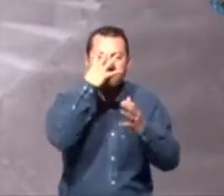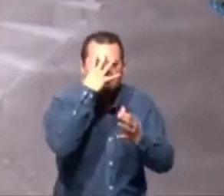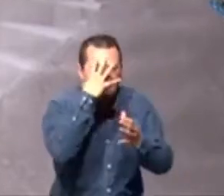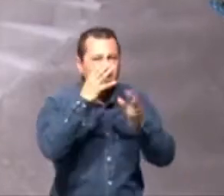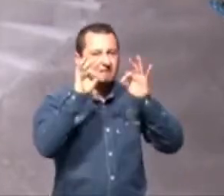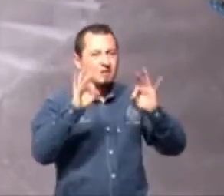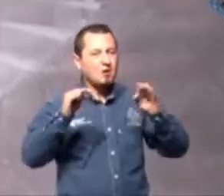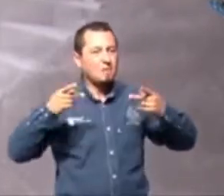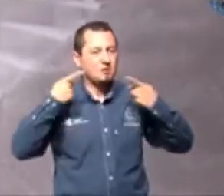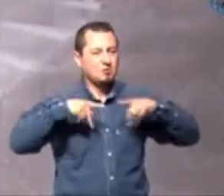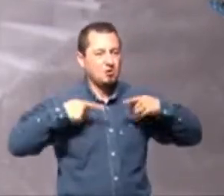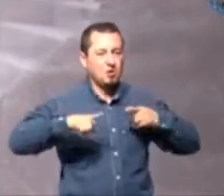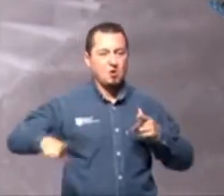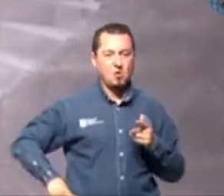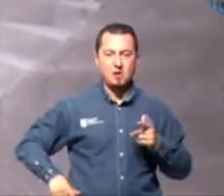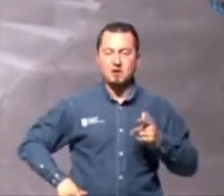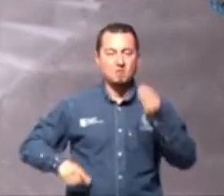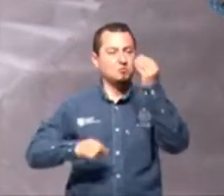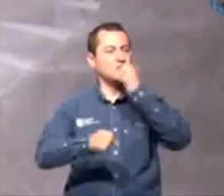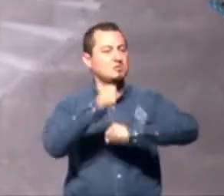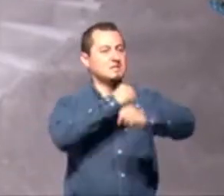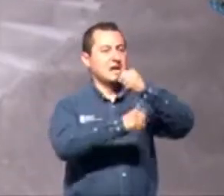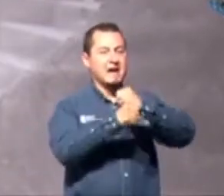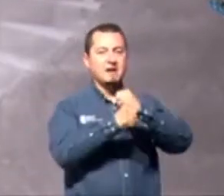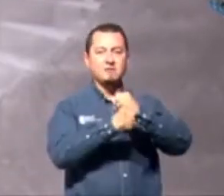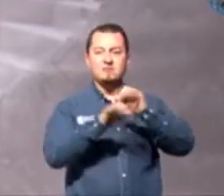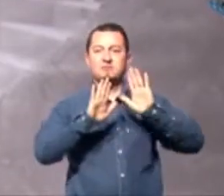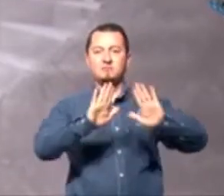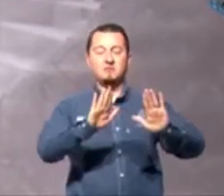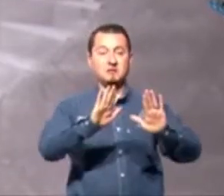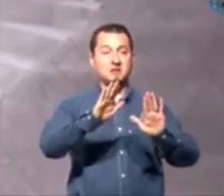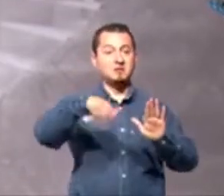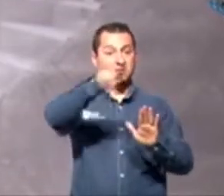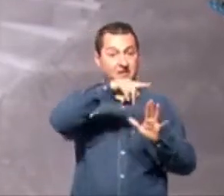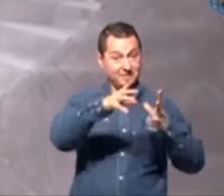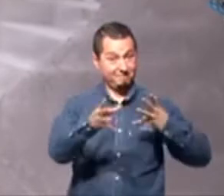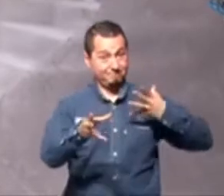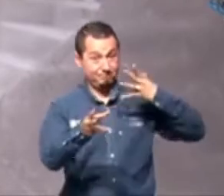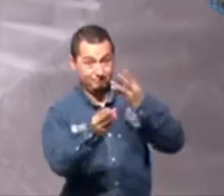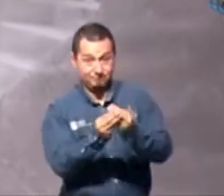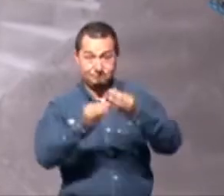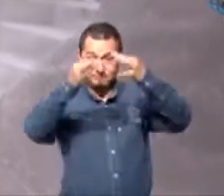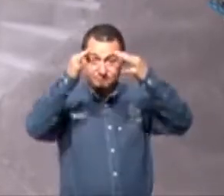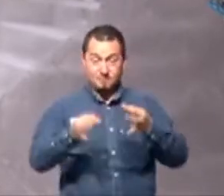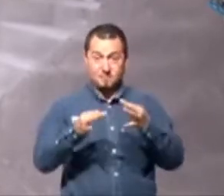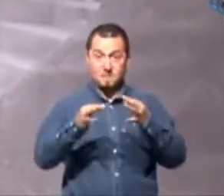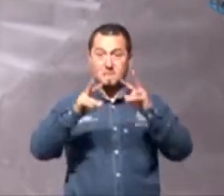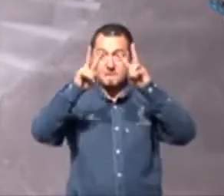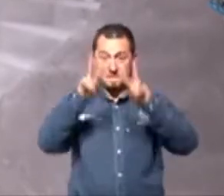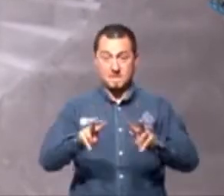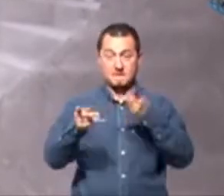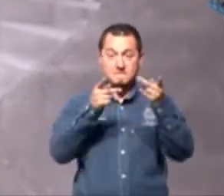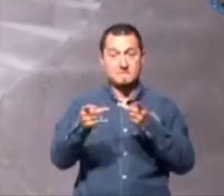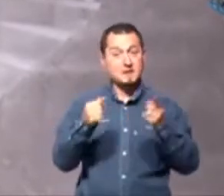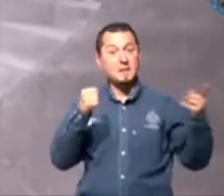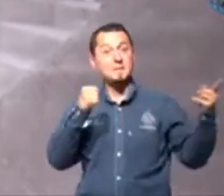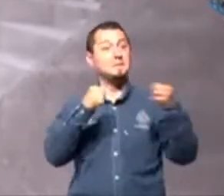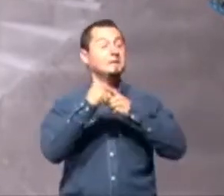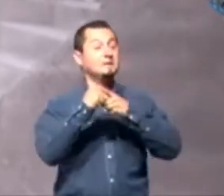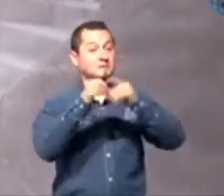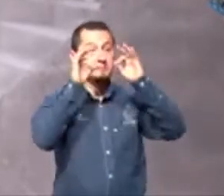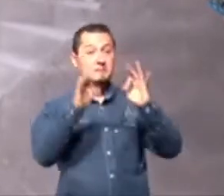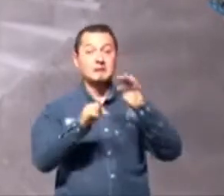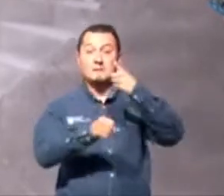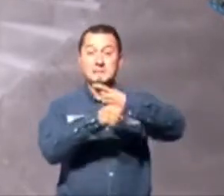la falta de vergüenza de quienes gobernaban. Para evitar que los estudiantes de preparatoria deserten por problemas económicos, el alcalde de